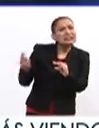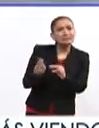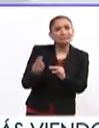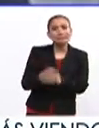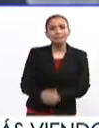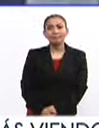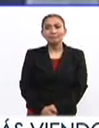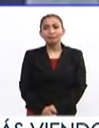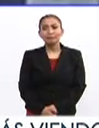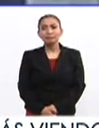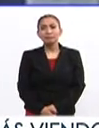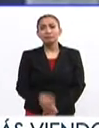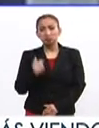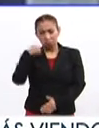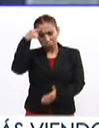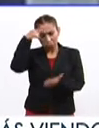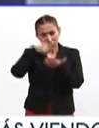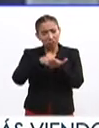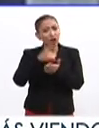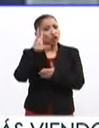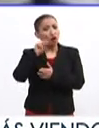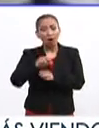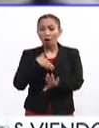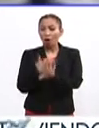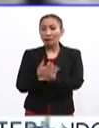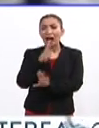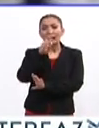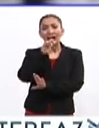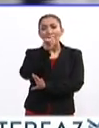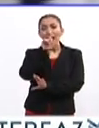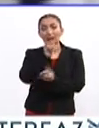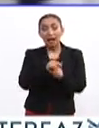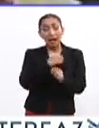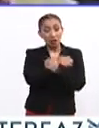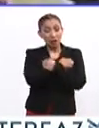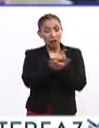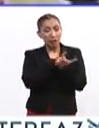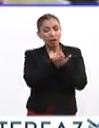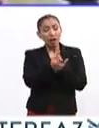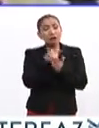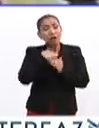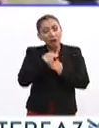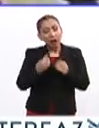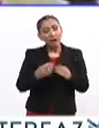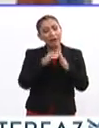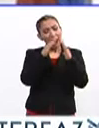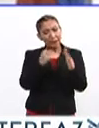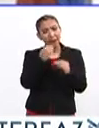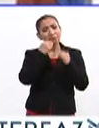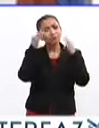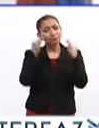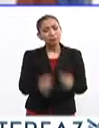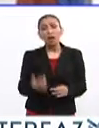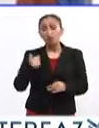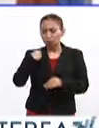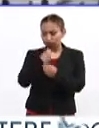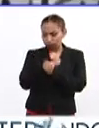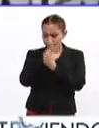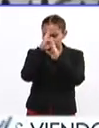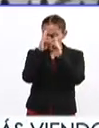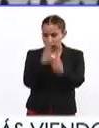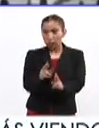imprescindible. Tenemos la convicción de no ser racistas. Derecho a la educación. A tener una vivienda digna. Ser